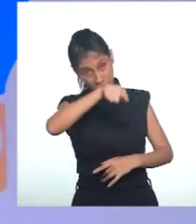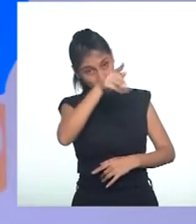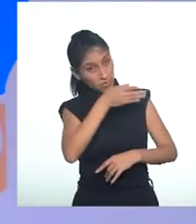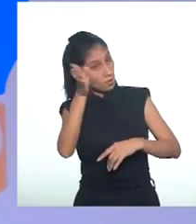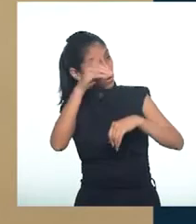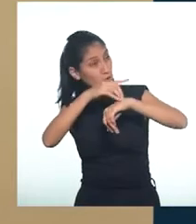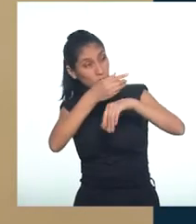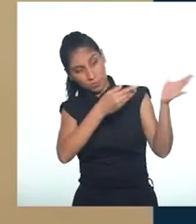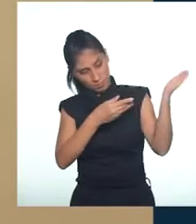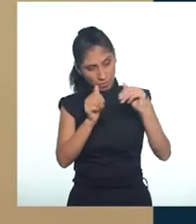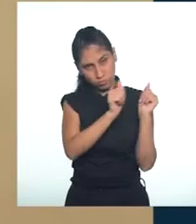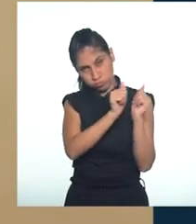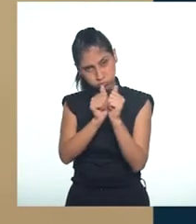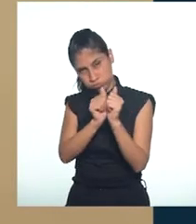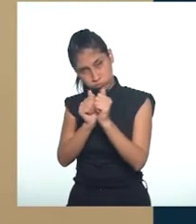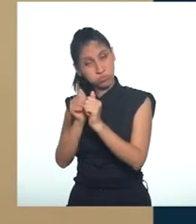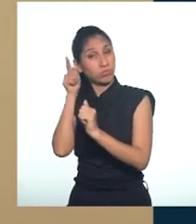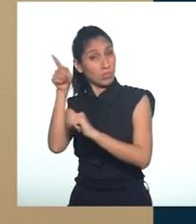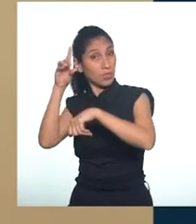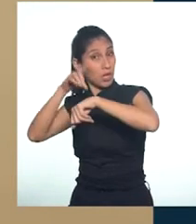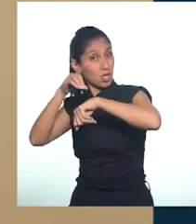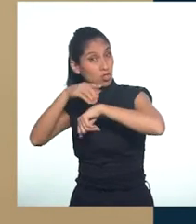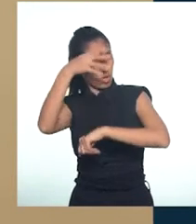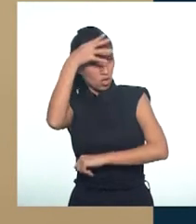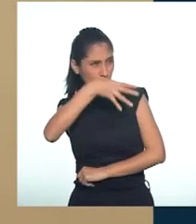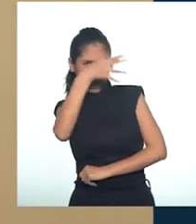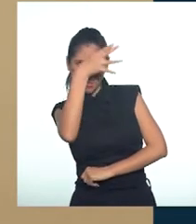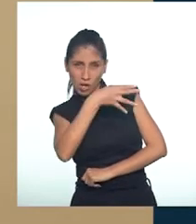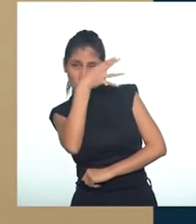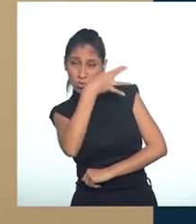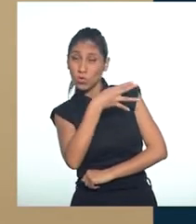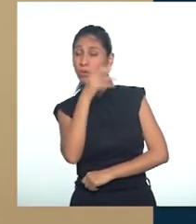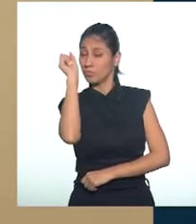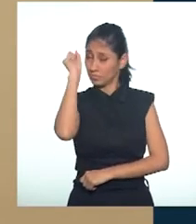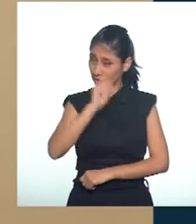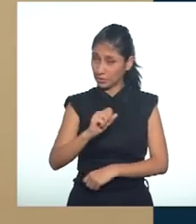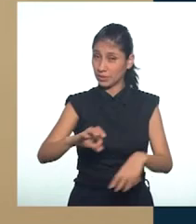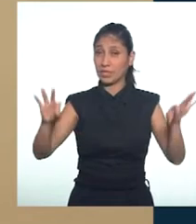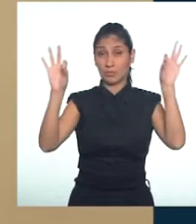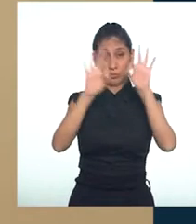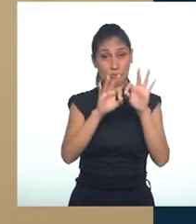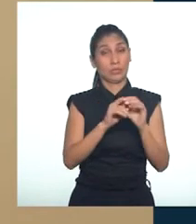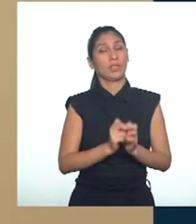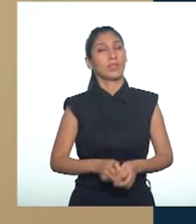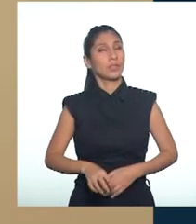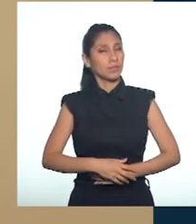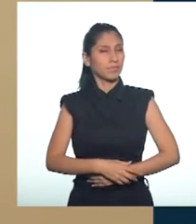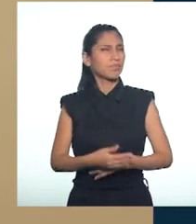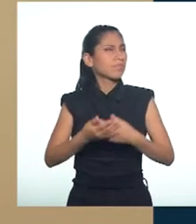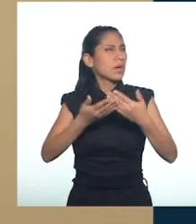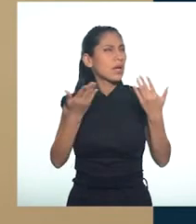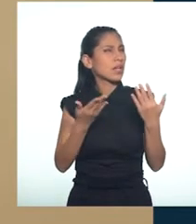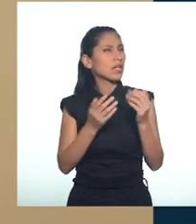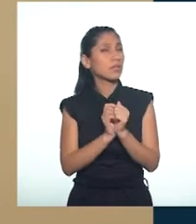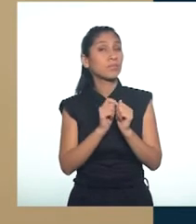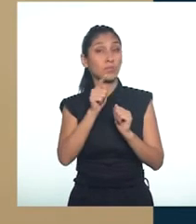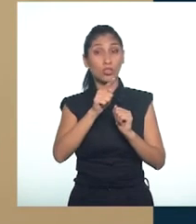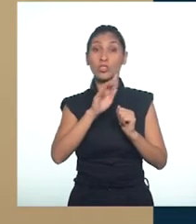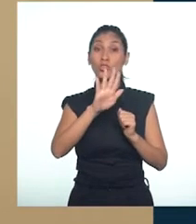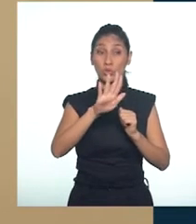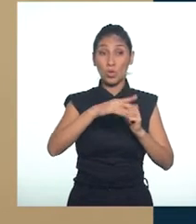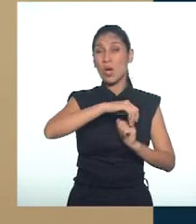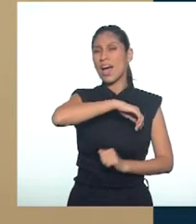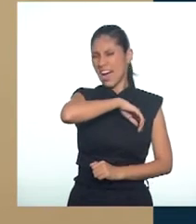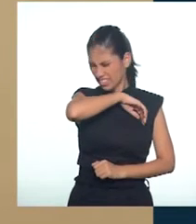atendida, ¿verdad? Claro que sí. Se le debe llevar al establecimiento de salud más cercano y entregar su